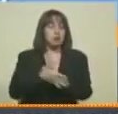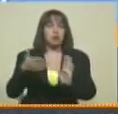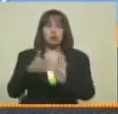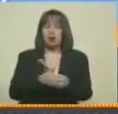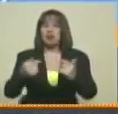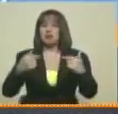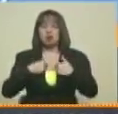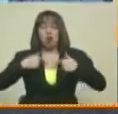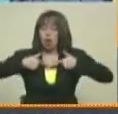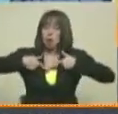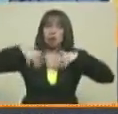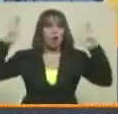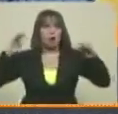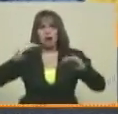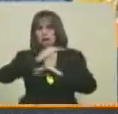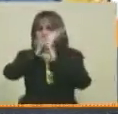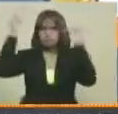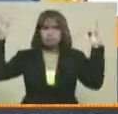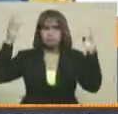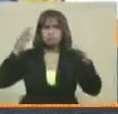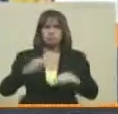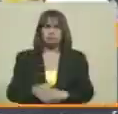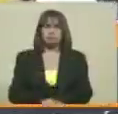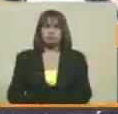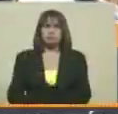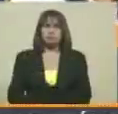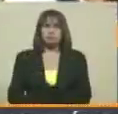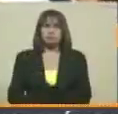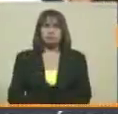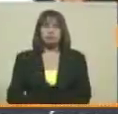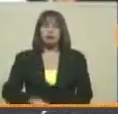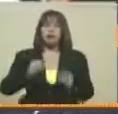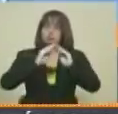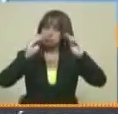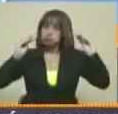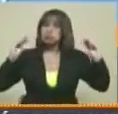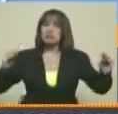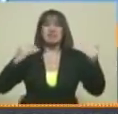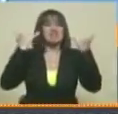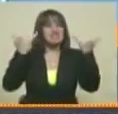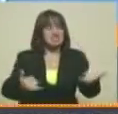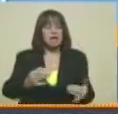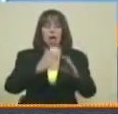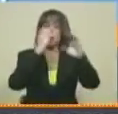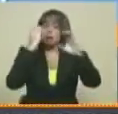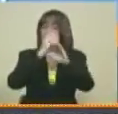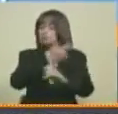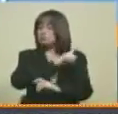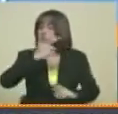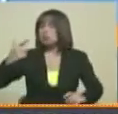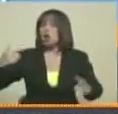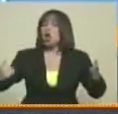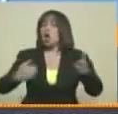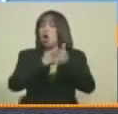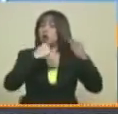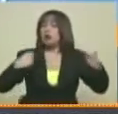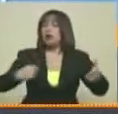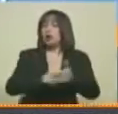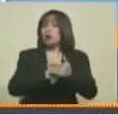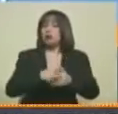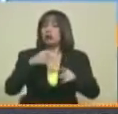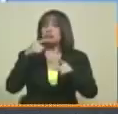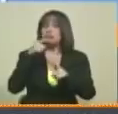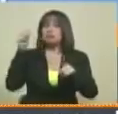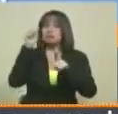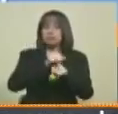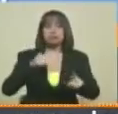voy a calar eso. No me la voy a calar. Llamo a mis hermanos transportistas al combate contra las mafias. A los que